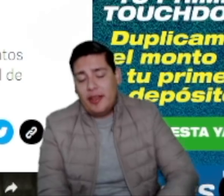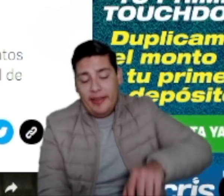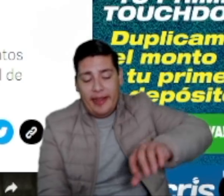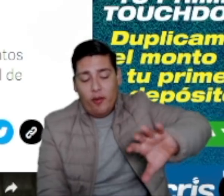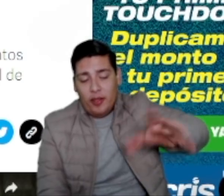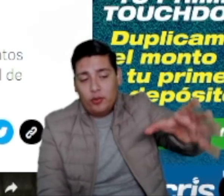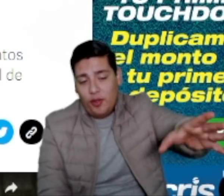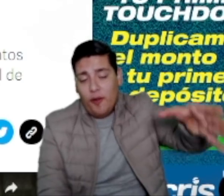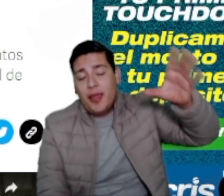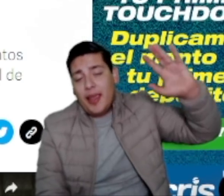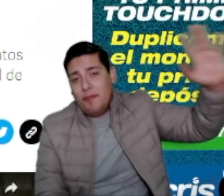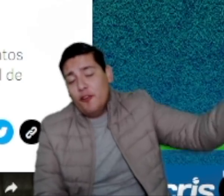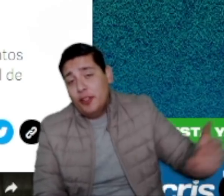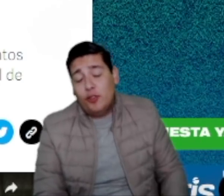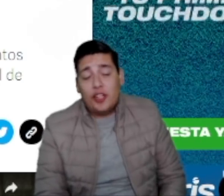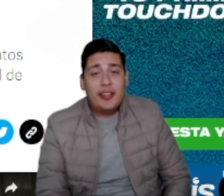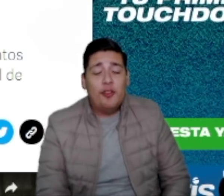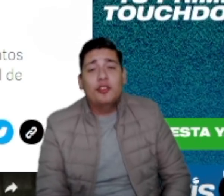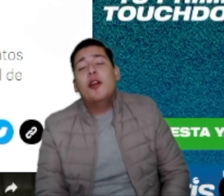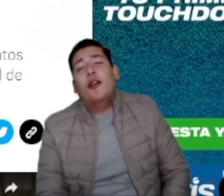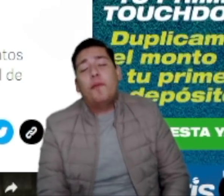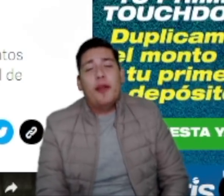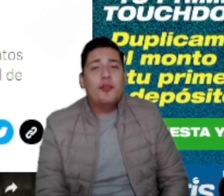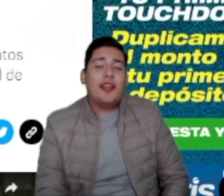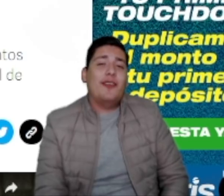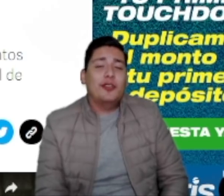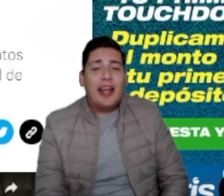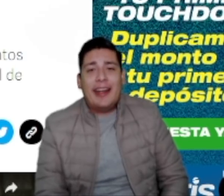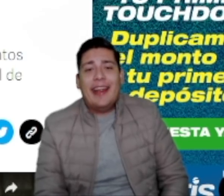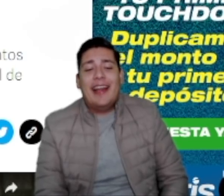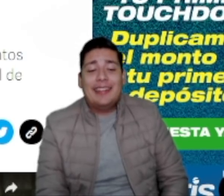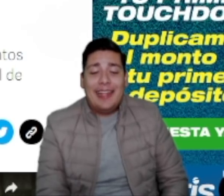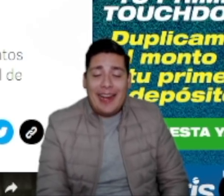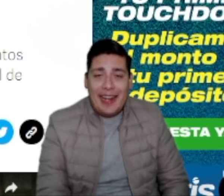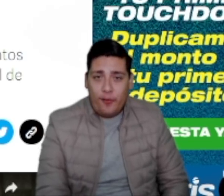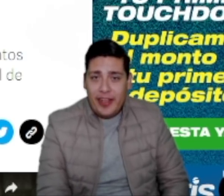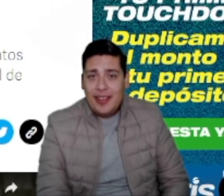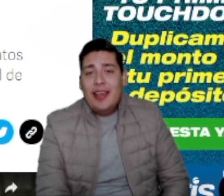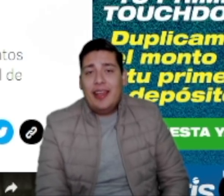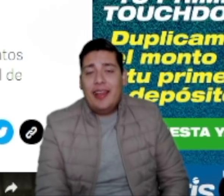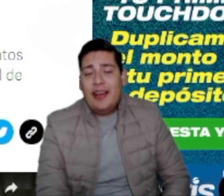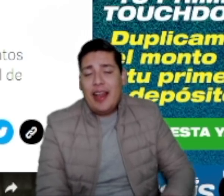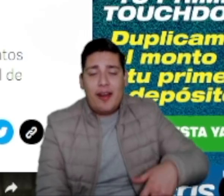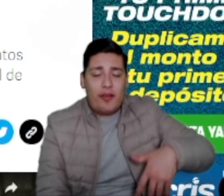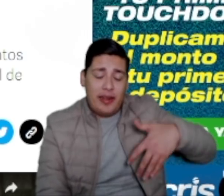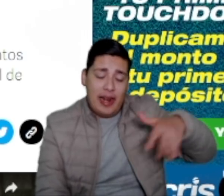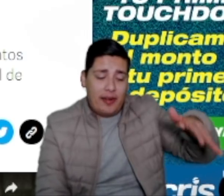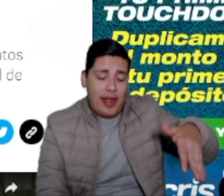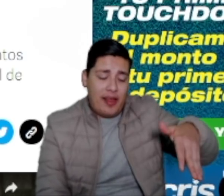podemos de lo que sucedió en 1982 lo podemos encontrar en la serie Netflix, en